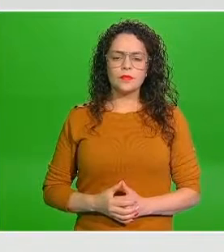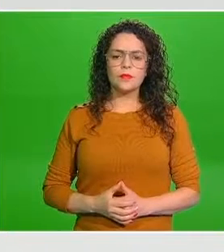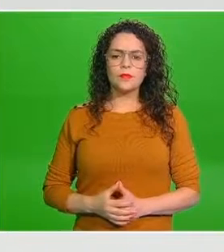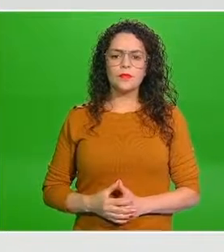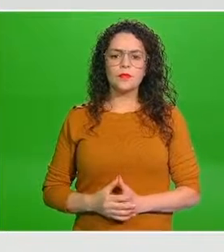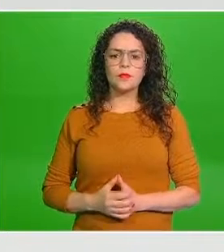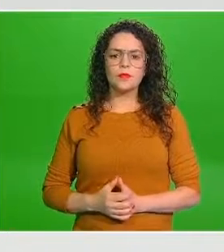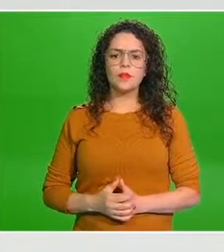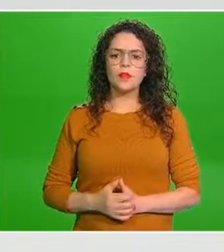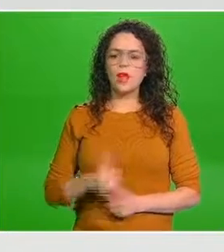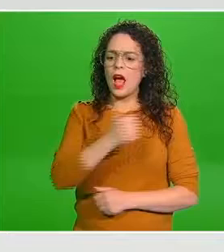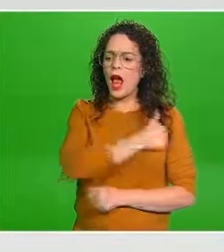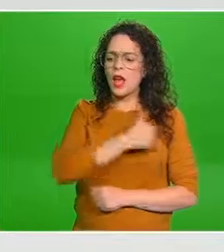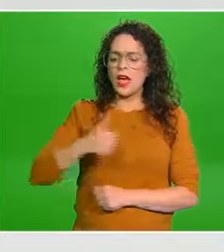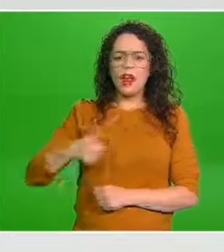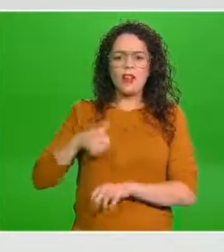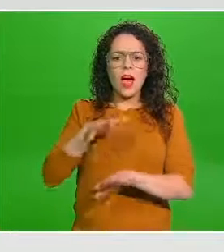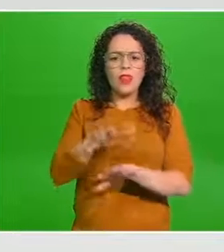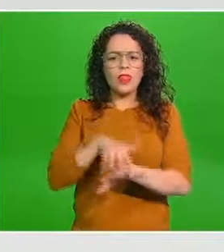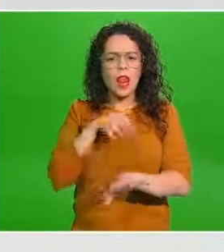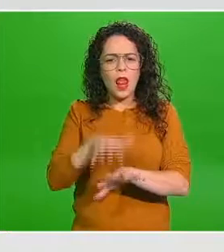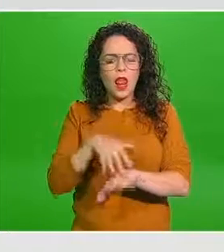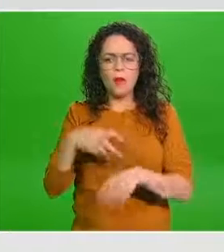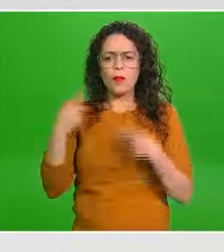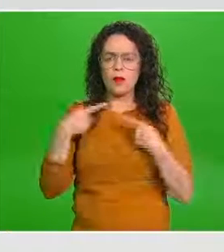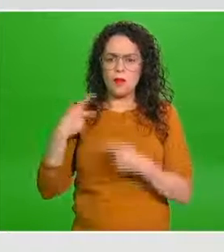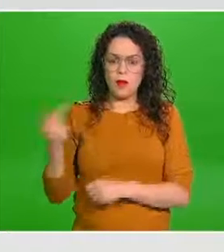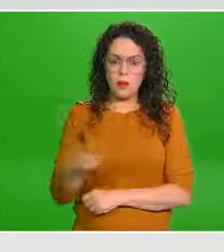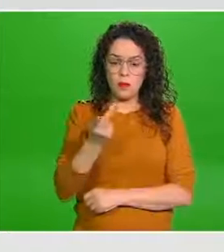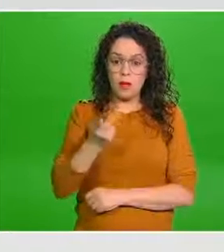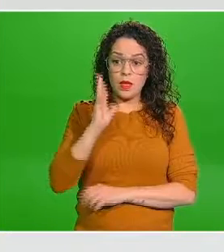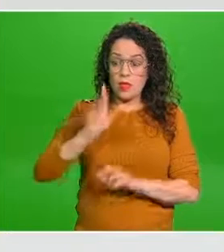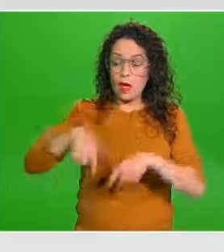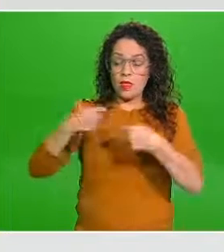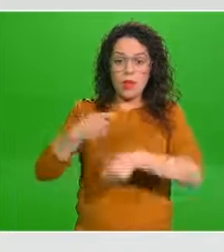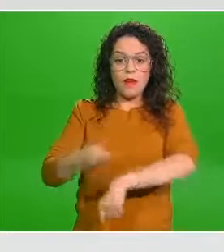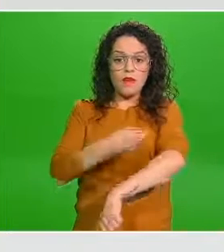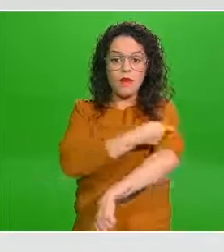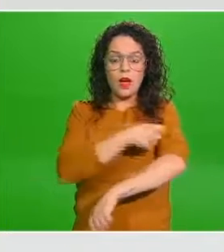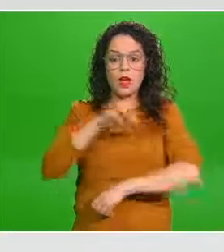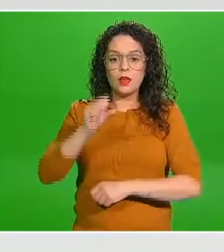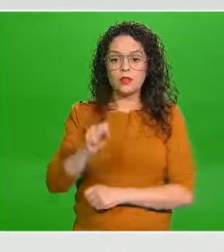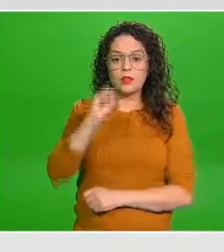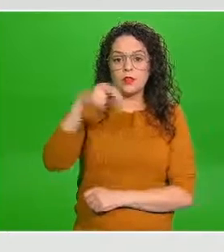alcaldía de Tlalpan, a los que se les vacunó con la vacuna de Sinovac,